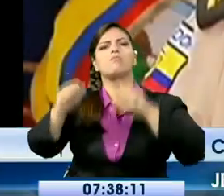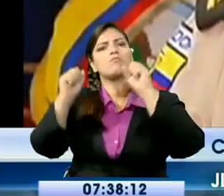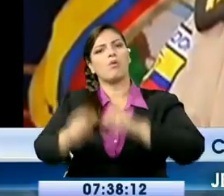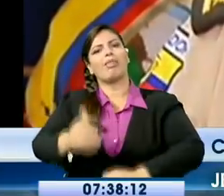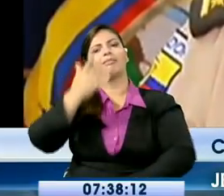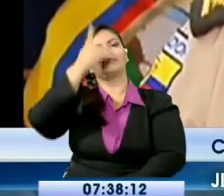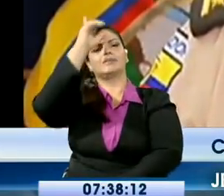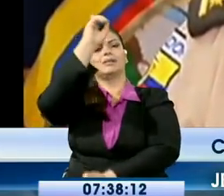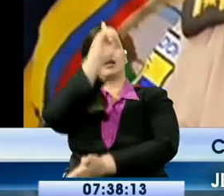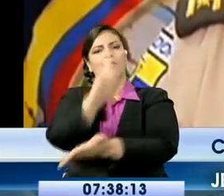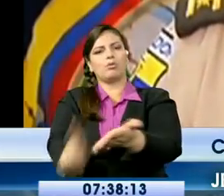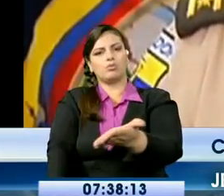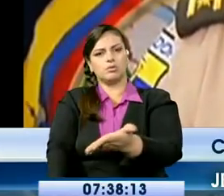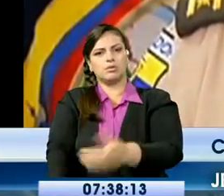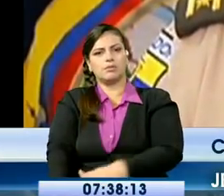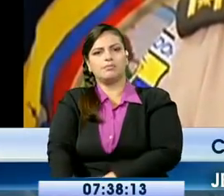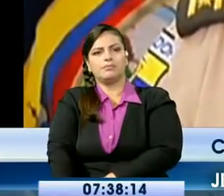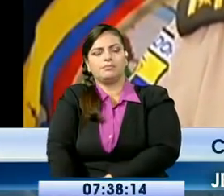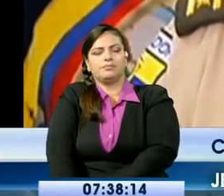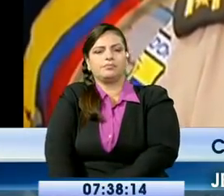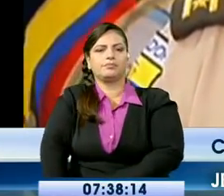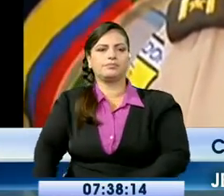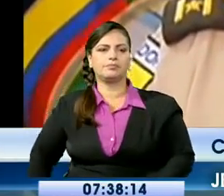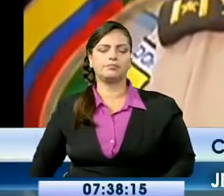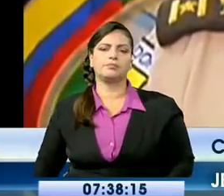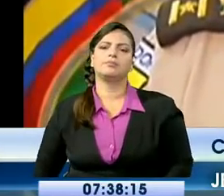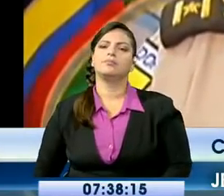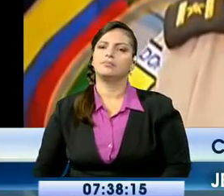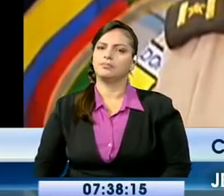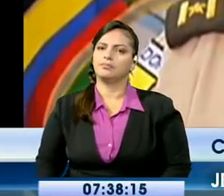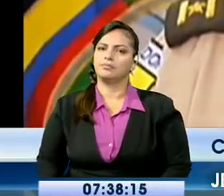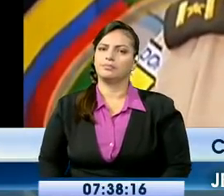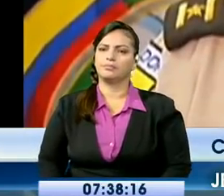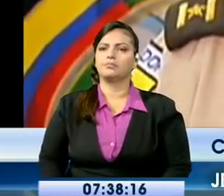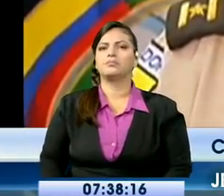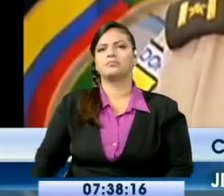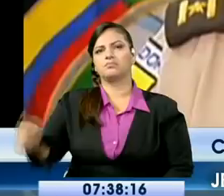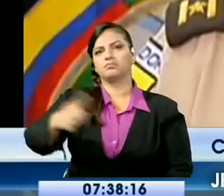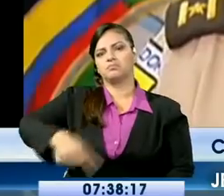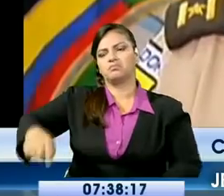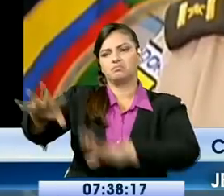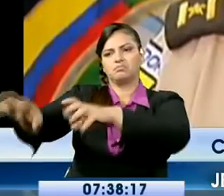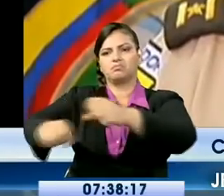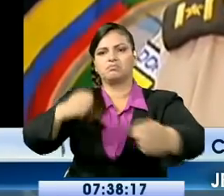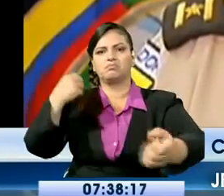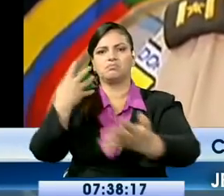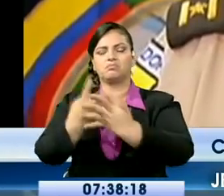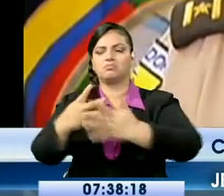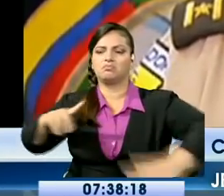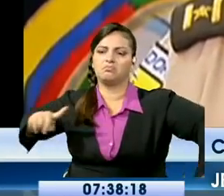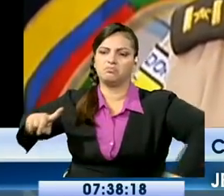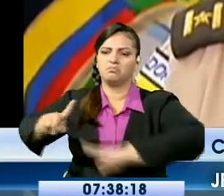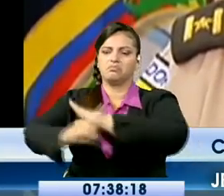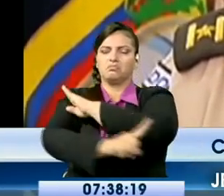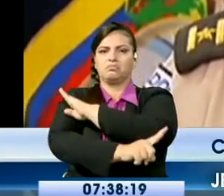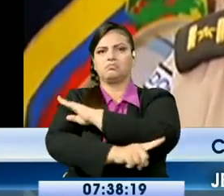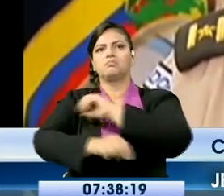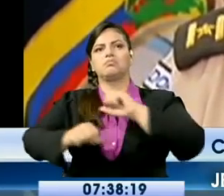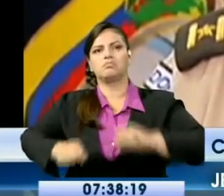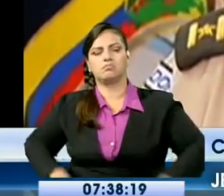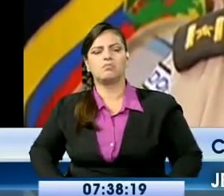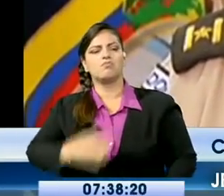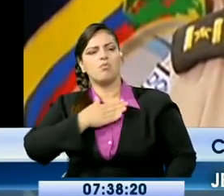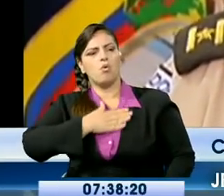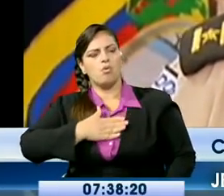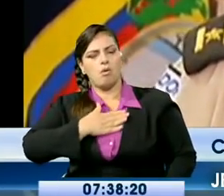estas personas y que presenten las respectivas denuncias a fin de que sean castigadas con severidad de acuerdo a nuestras leyes, por favor.